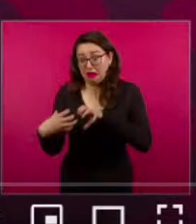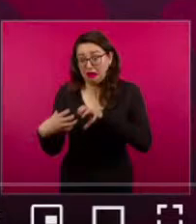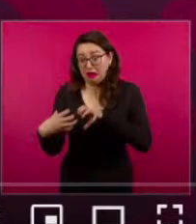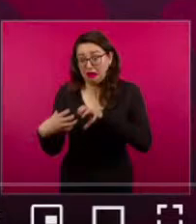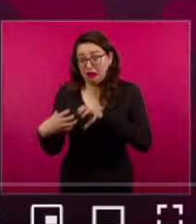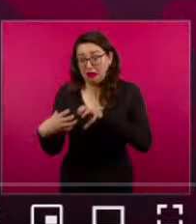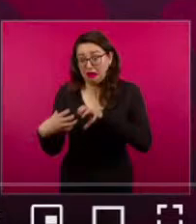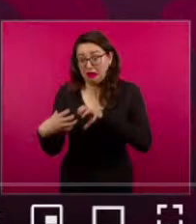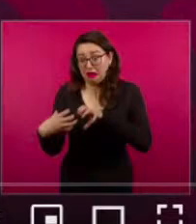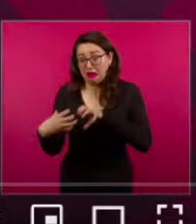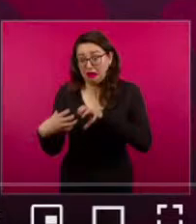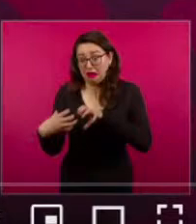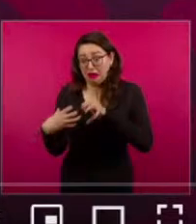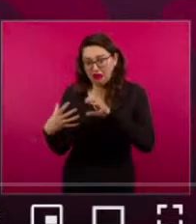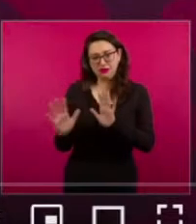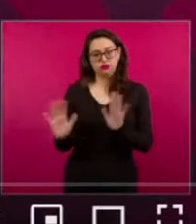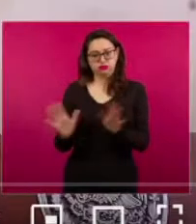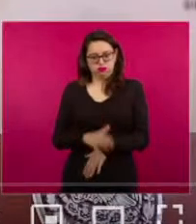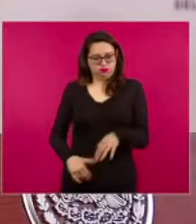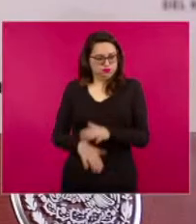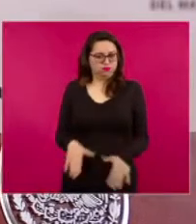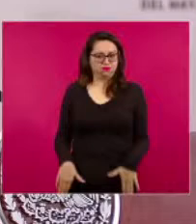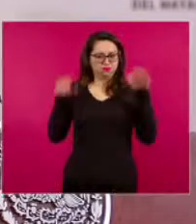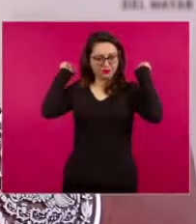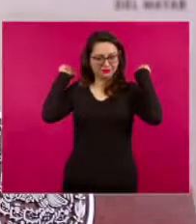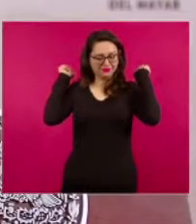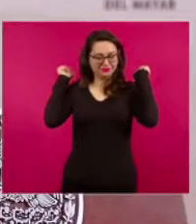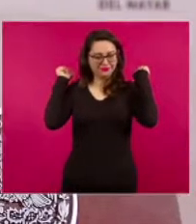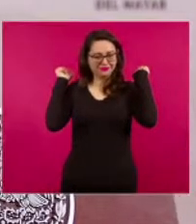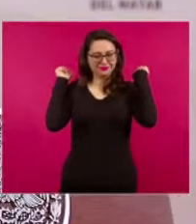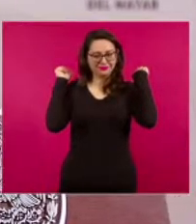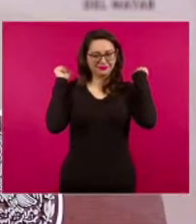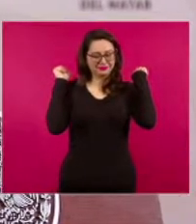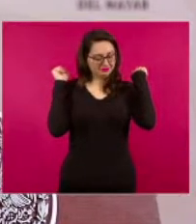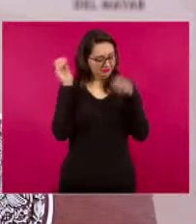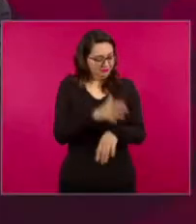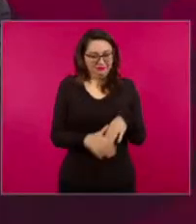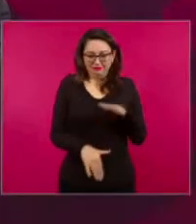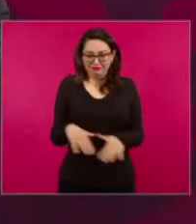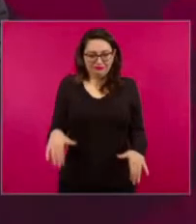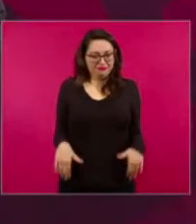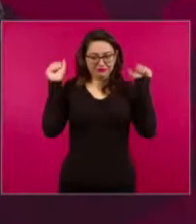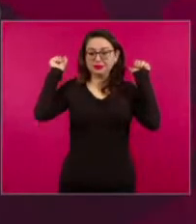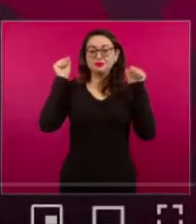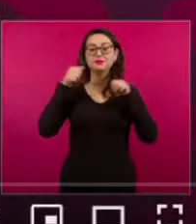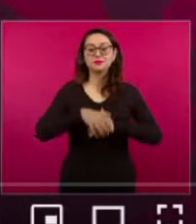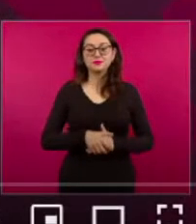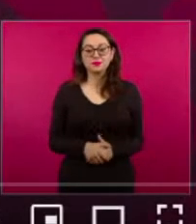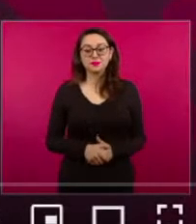ver no haberle dado la protección. Zafo, ¿cómo dicen los jóvenes? Zafo. Zafo.